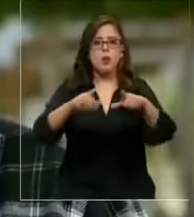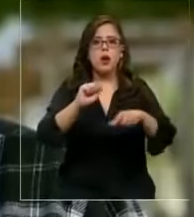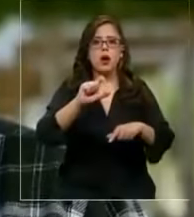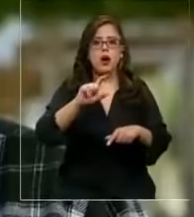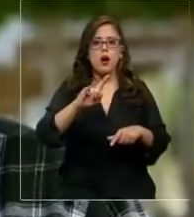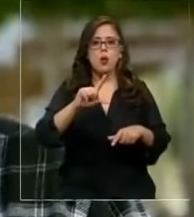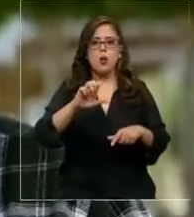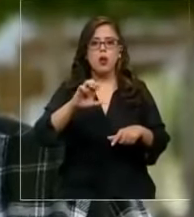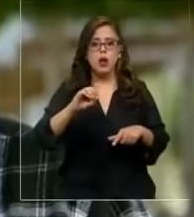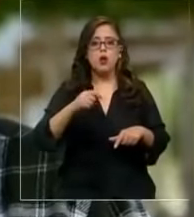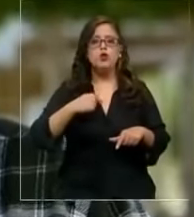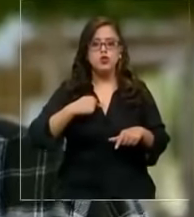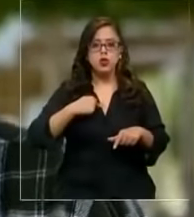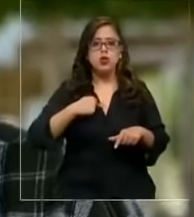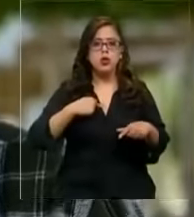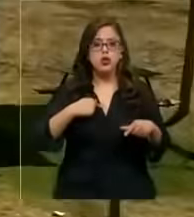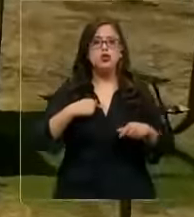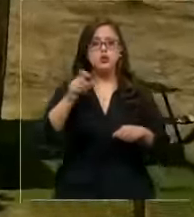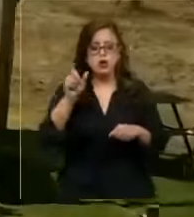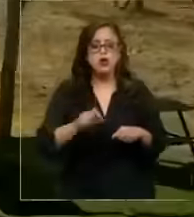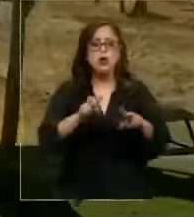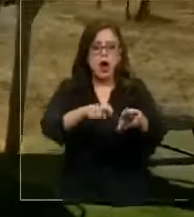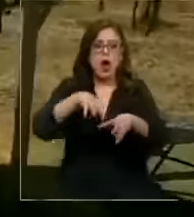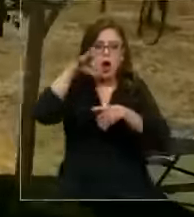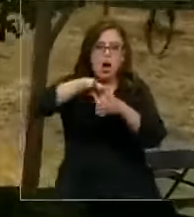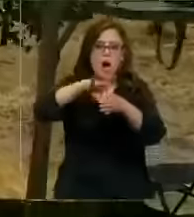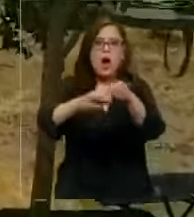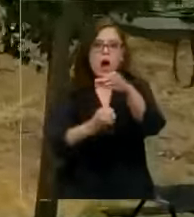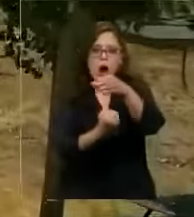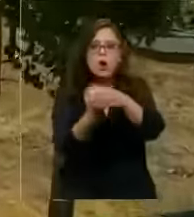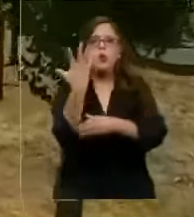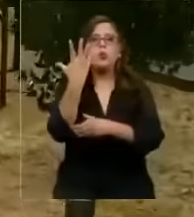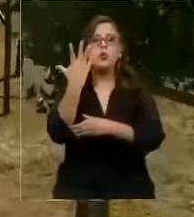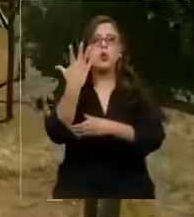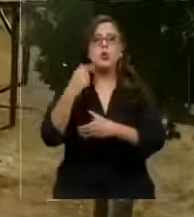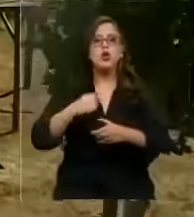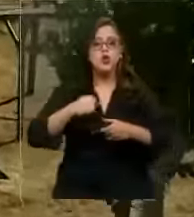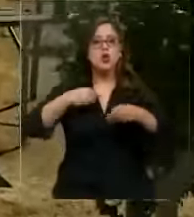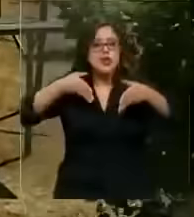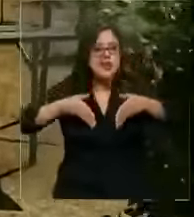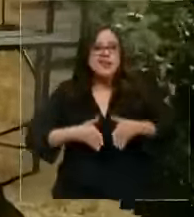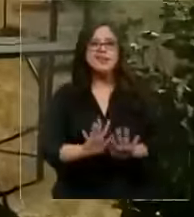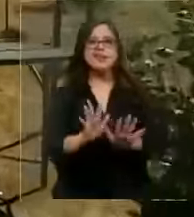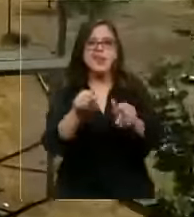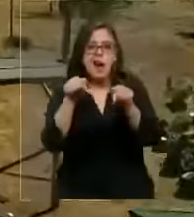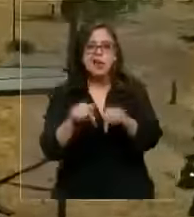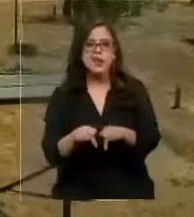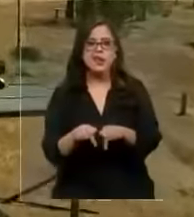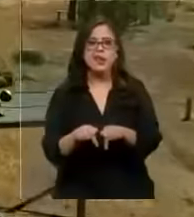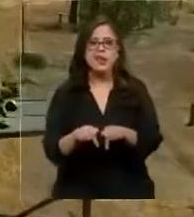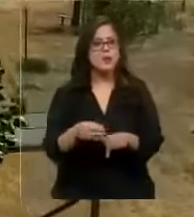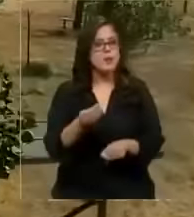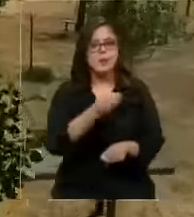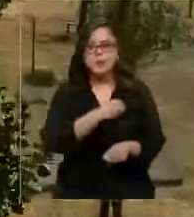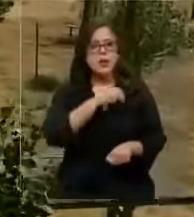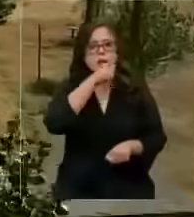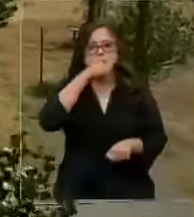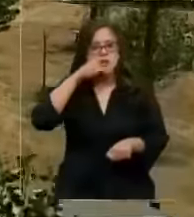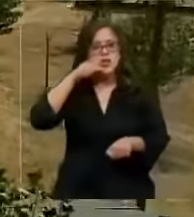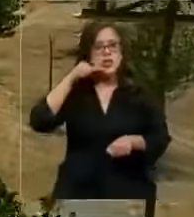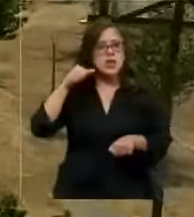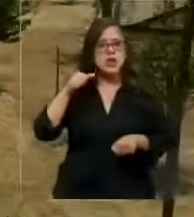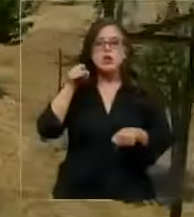soy criado y nacido en esta tierra. Dichoso, digo. Qué pena la sequía. Sequía que se arrastra